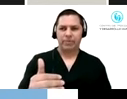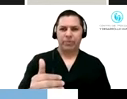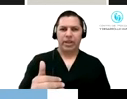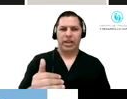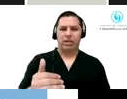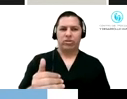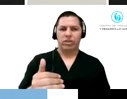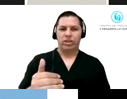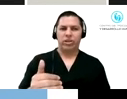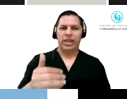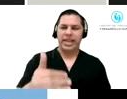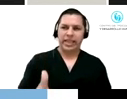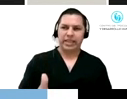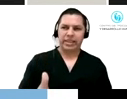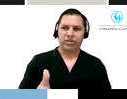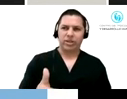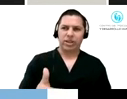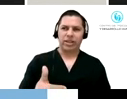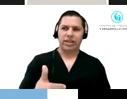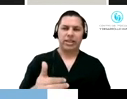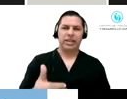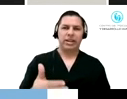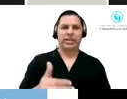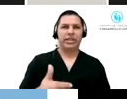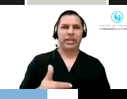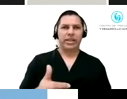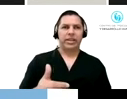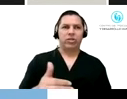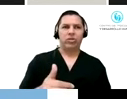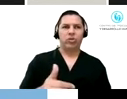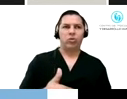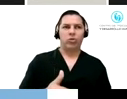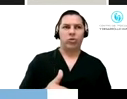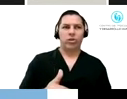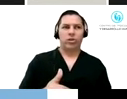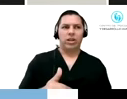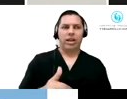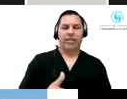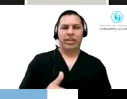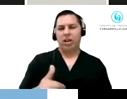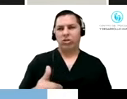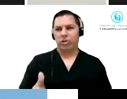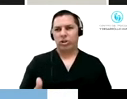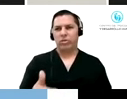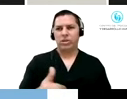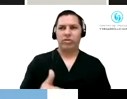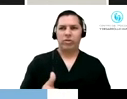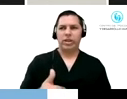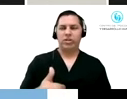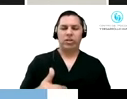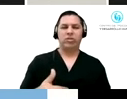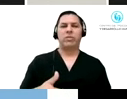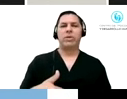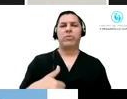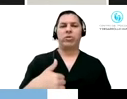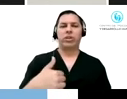género, el concepto de interseccionalidad, es decir, a veces no somos afectados por ser hombres y